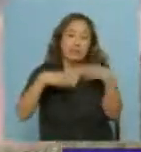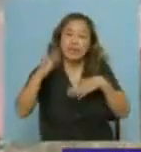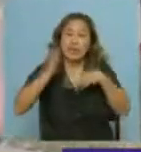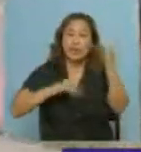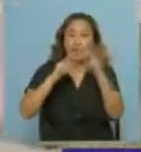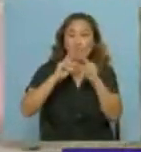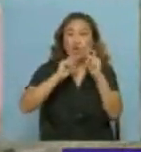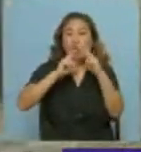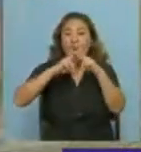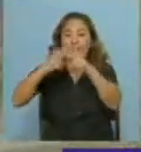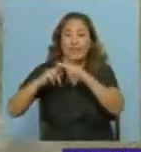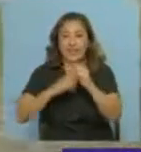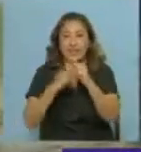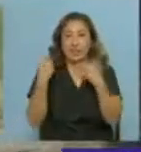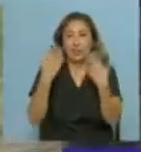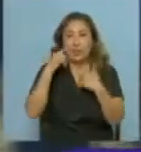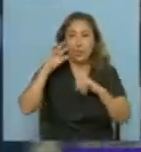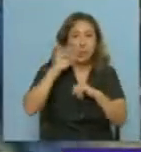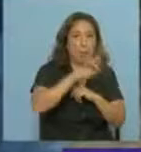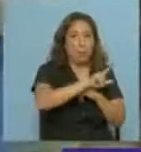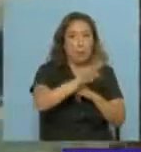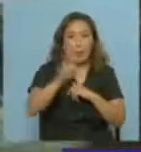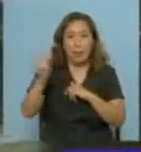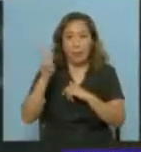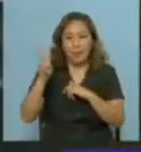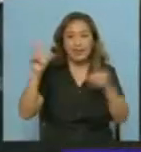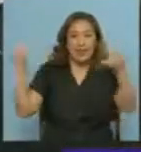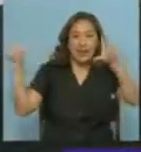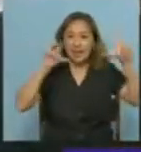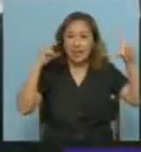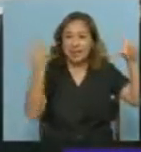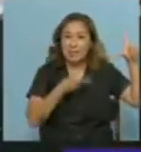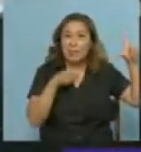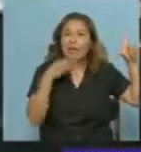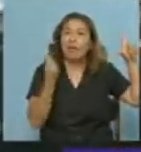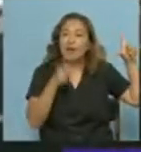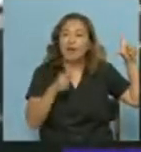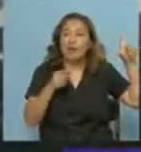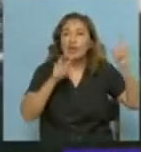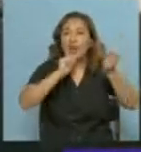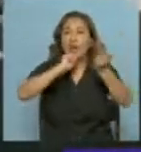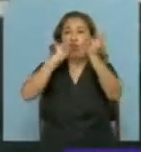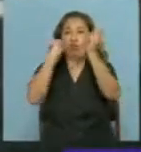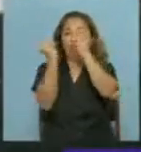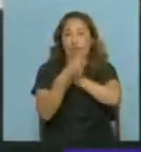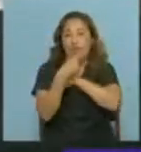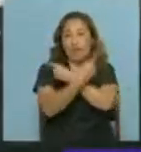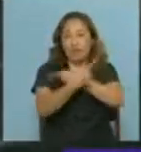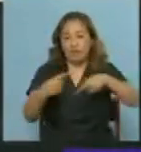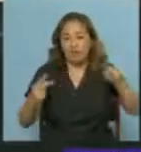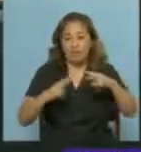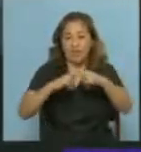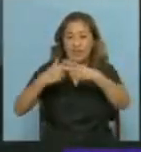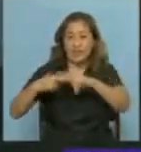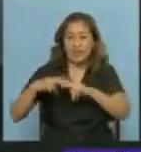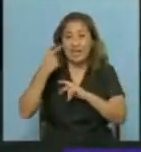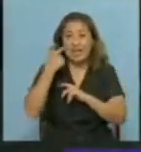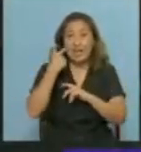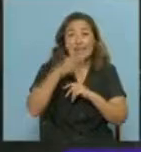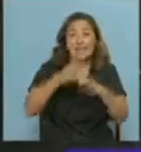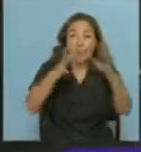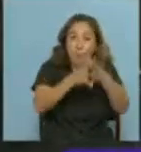de remodelación. Podemos apreciar en las imágenes los cambios que se están realizando. Se va